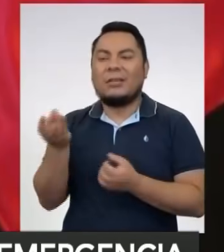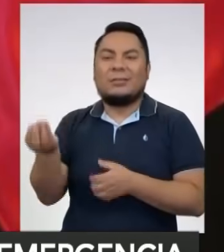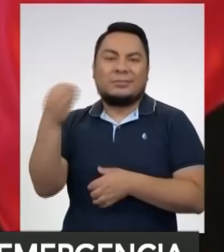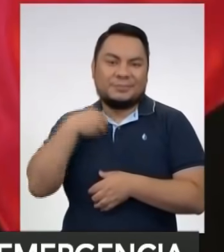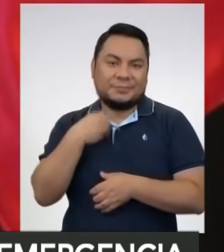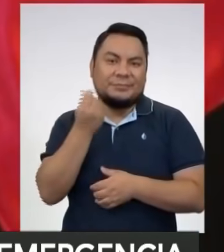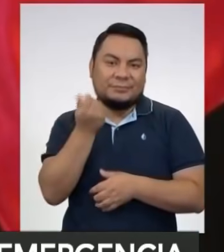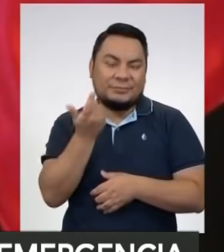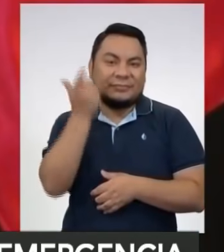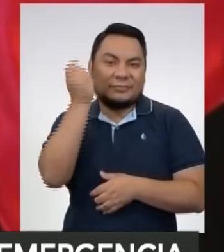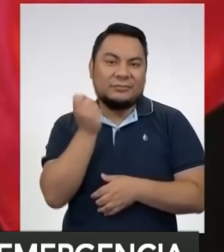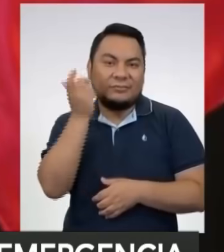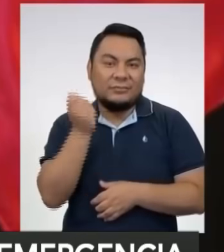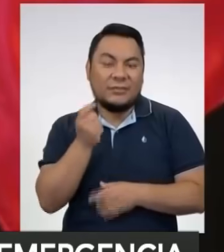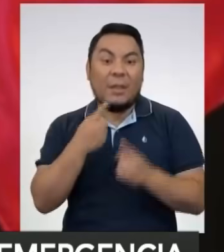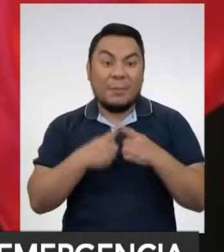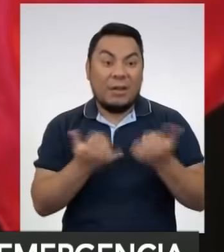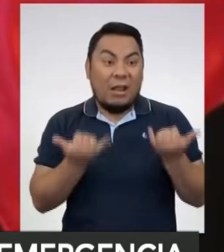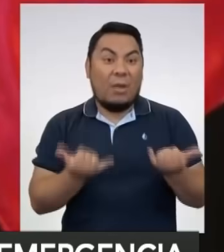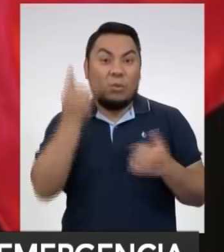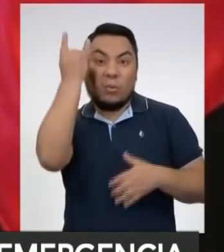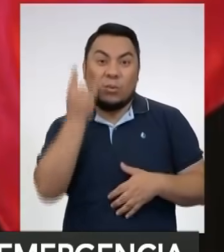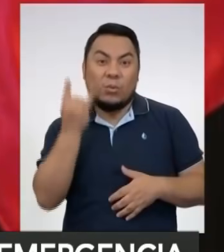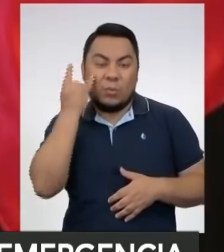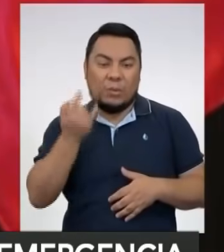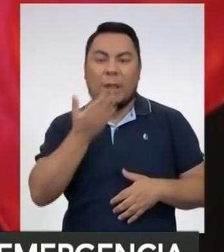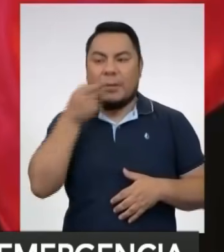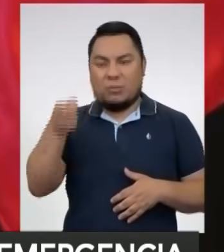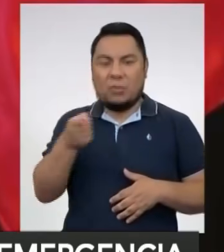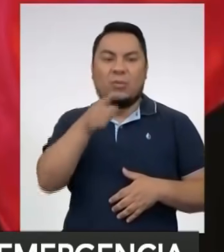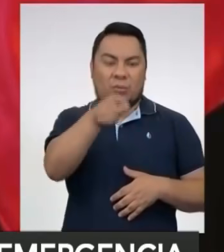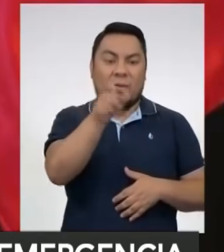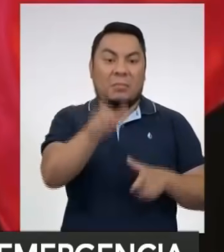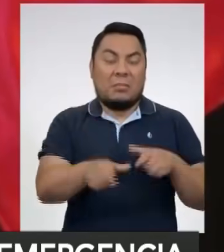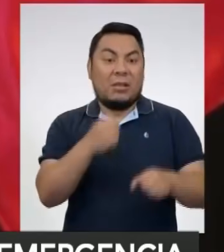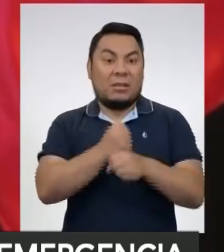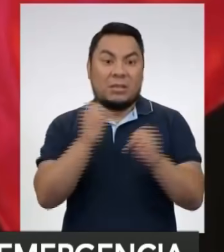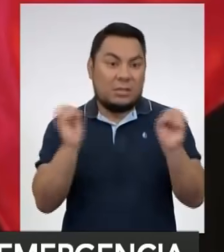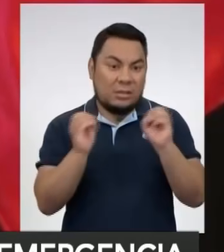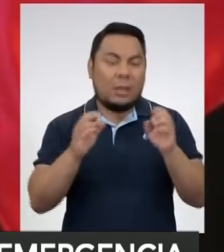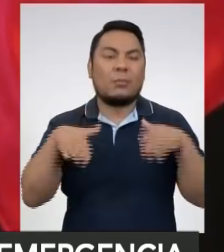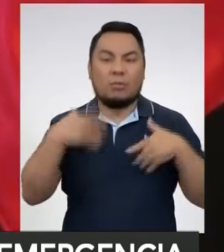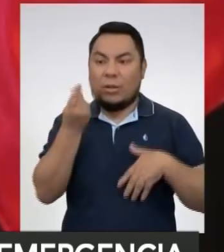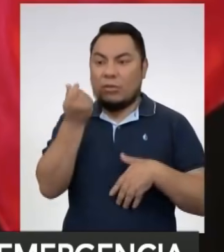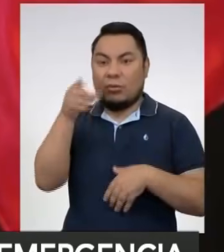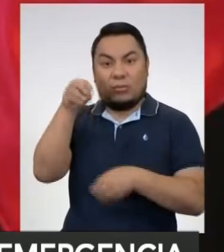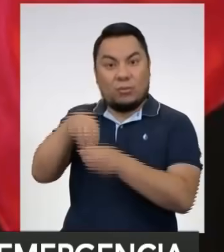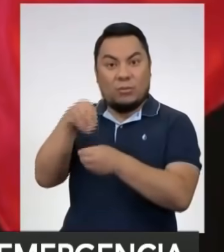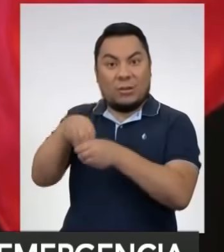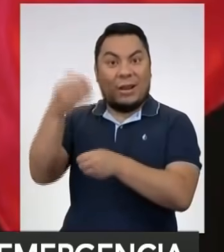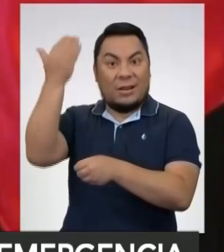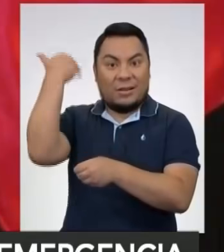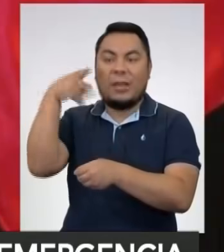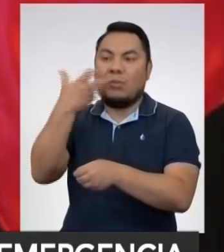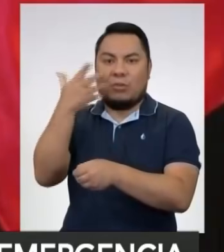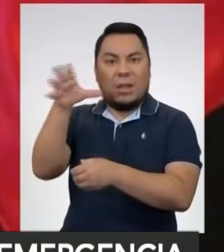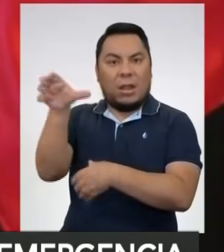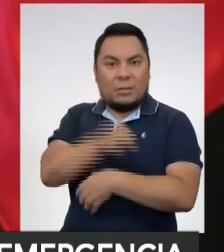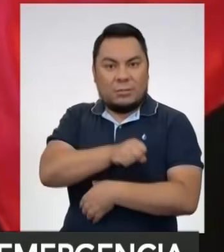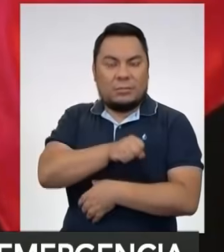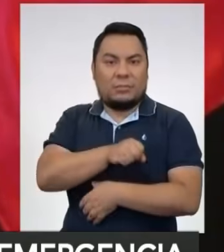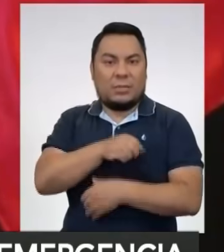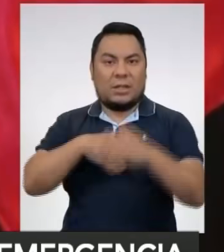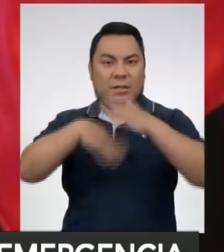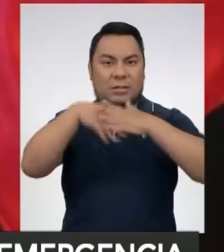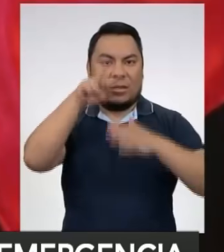¿Cómo no brindarle este esfuerzo para este apoyo ahora? Y entonces tenemos aquí que con esta